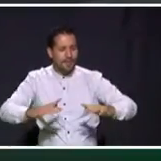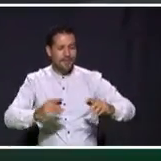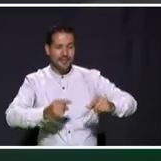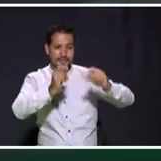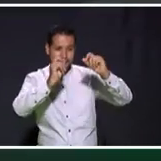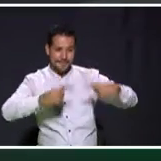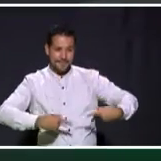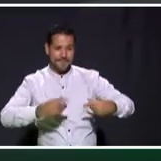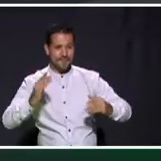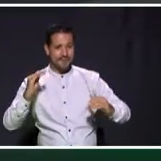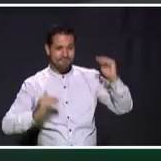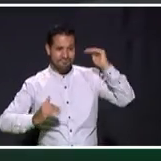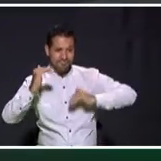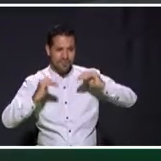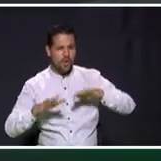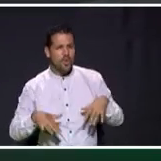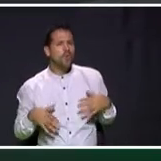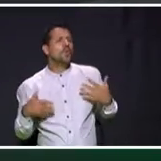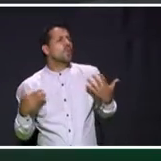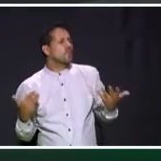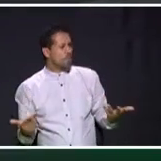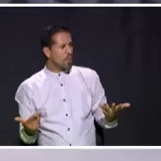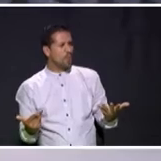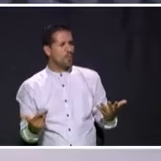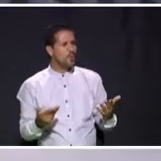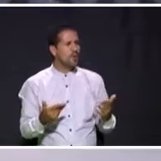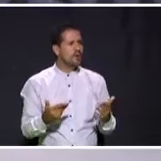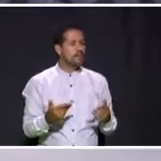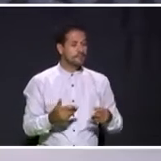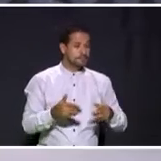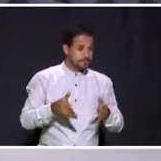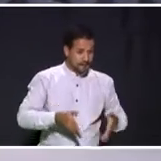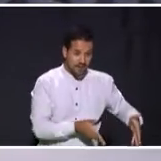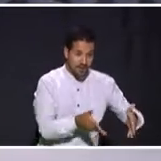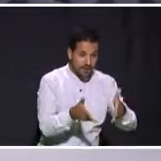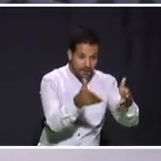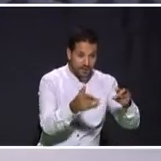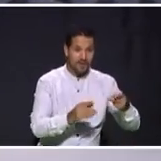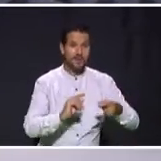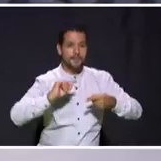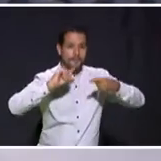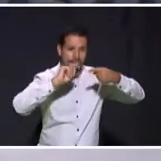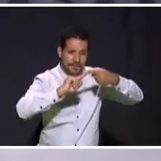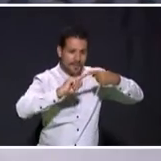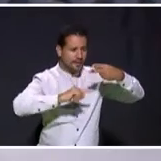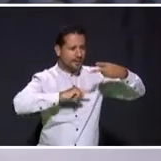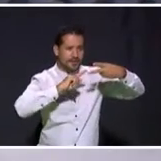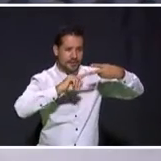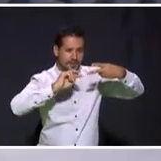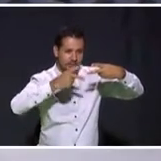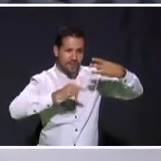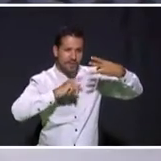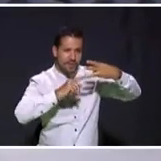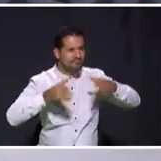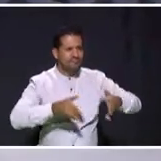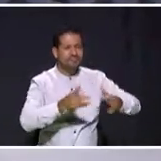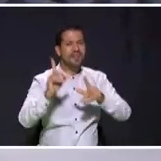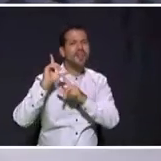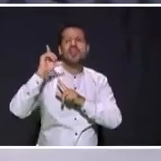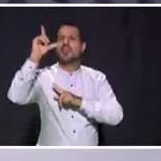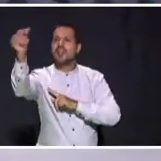conectividad cómo hacer que esas vías desde primarias secundarias y terciarias beneficien a esos territorios más alejados es decir